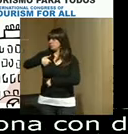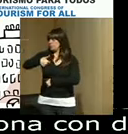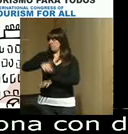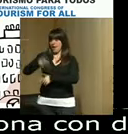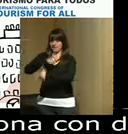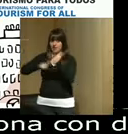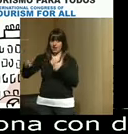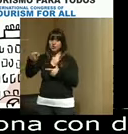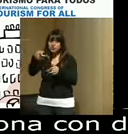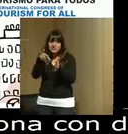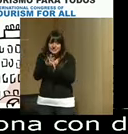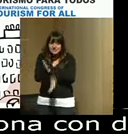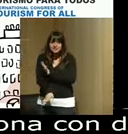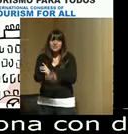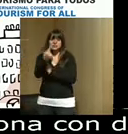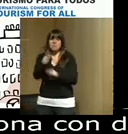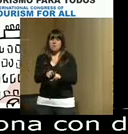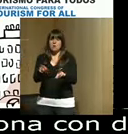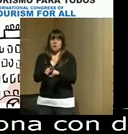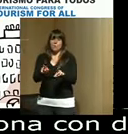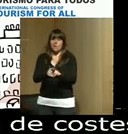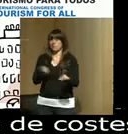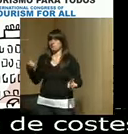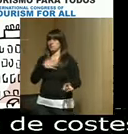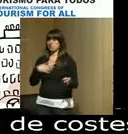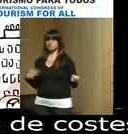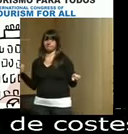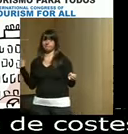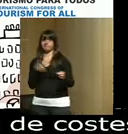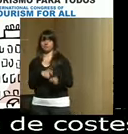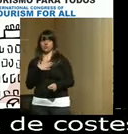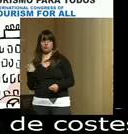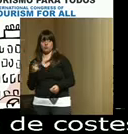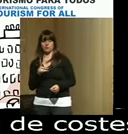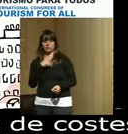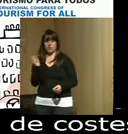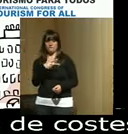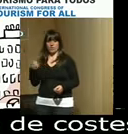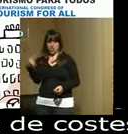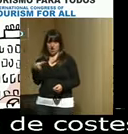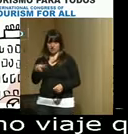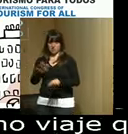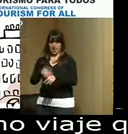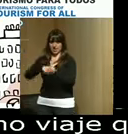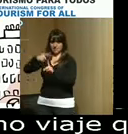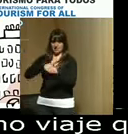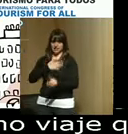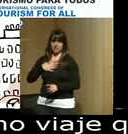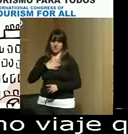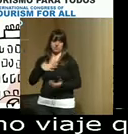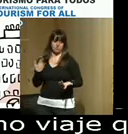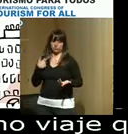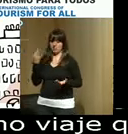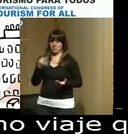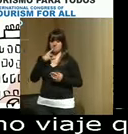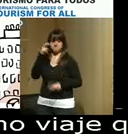evidentemente supone un desincentivo a participar y evidentemente tiene un efecto negativo también en lo que es los niveles de satisfacción. Tenemos que buscar, en